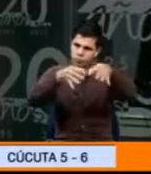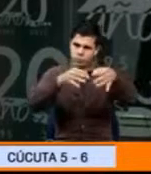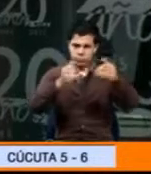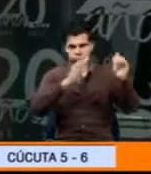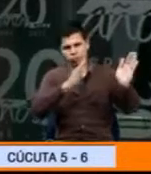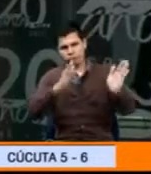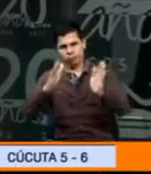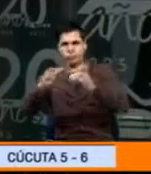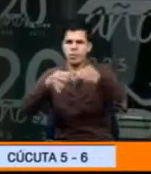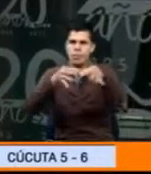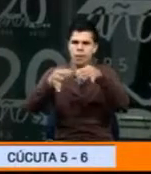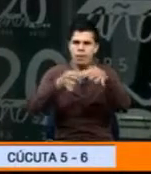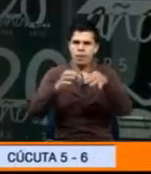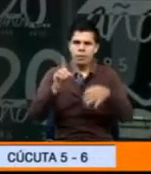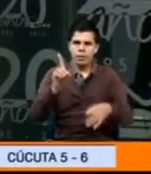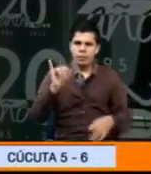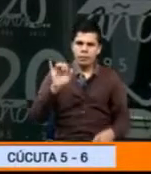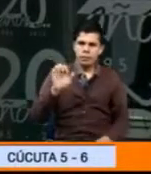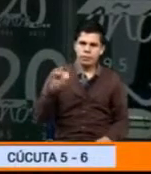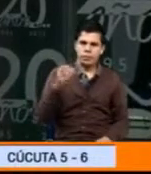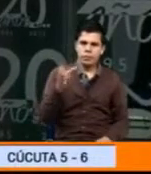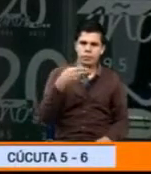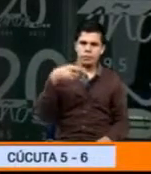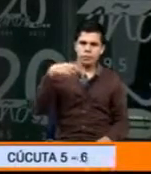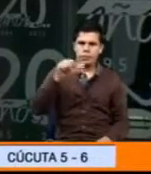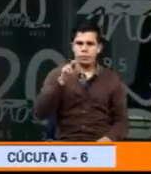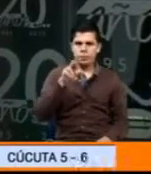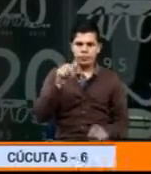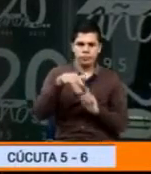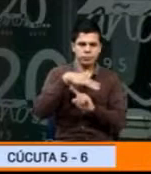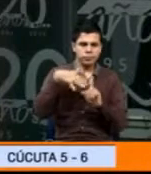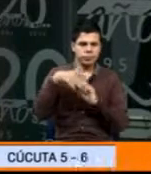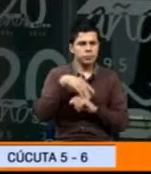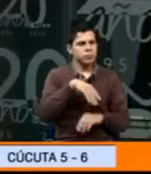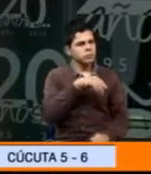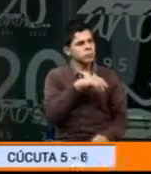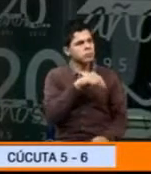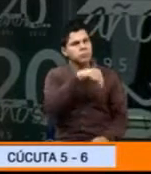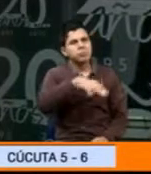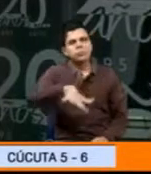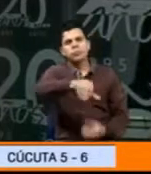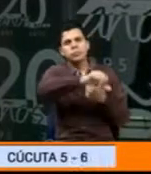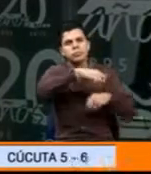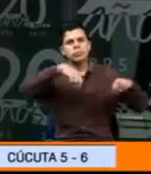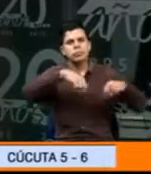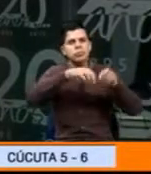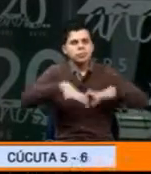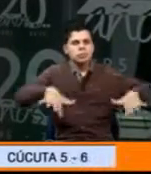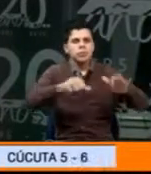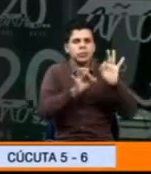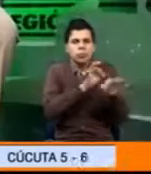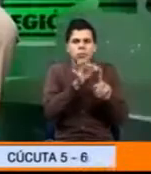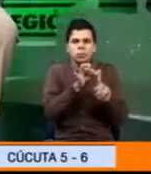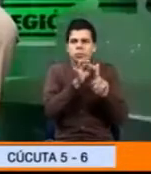contexto nos clarifica Diego Parra la situación. ¿Cómo estamos de parques nacionales? Pues estoy con Fabio Villamizar,